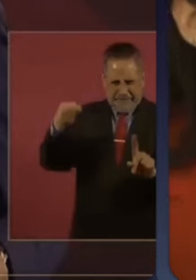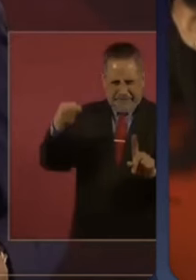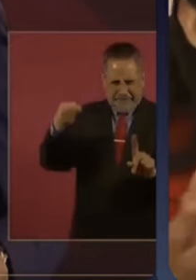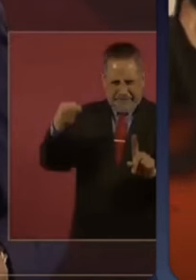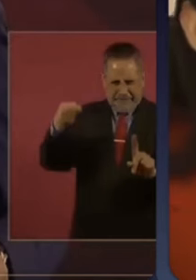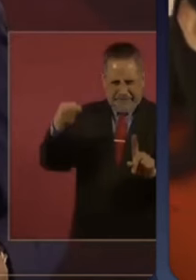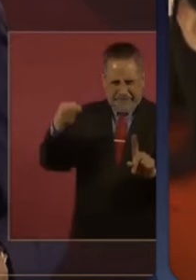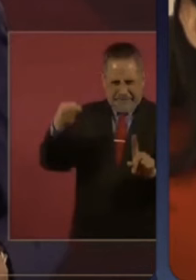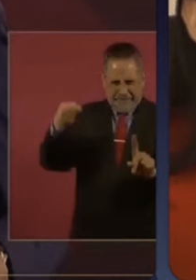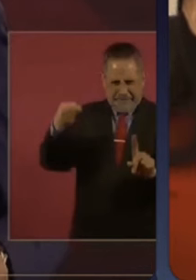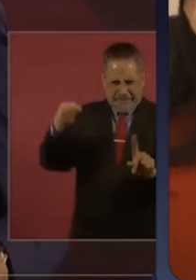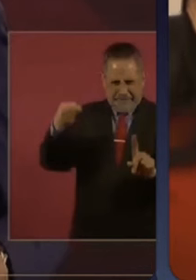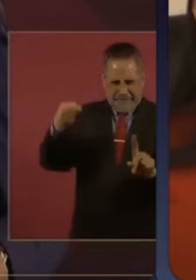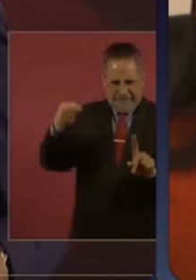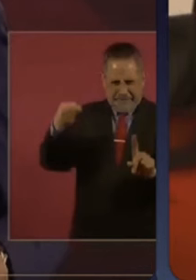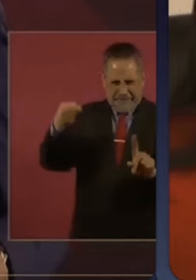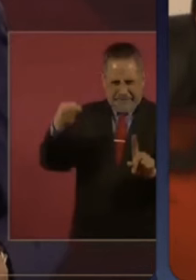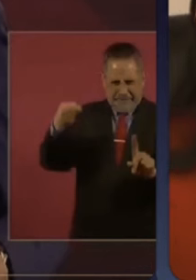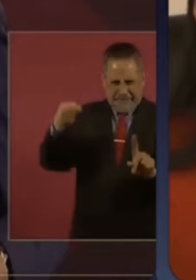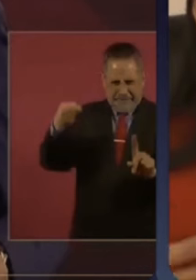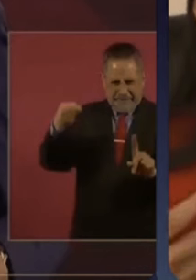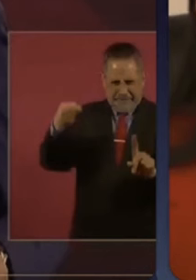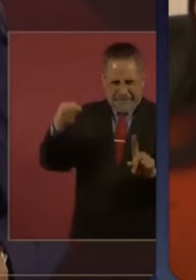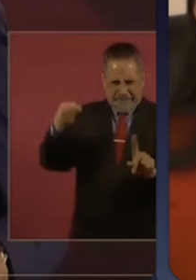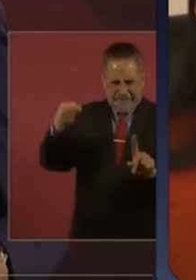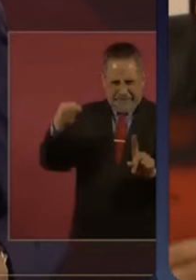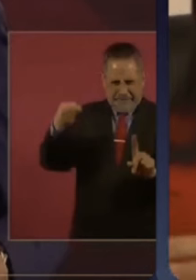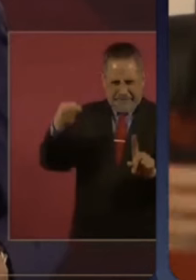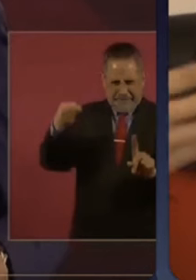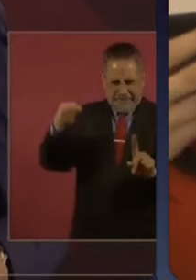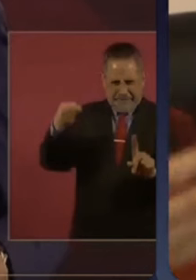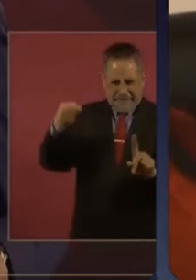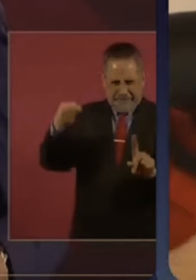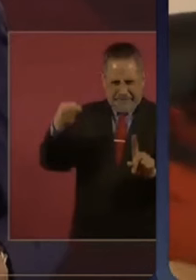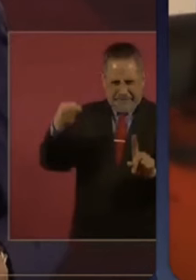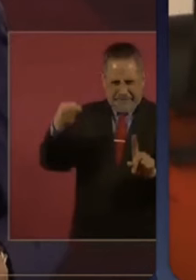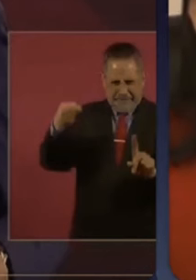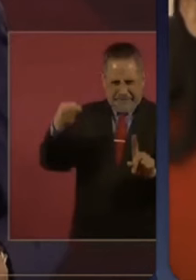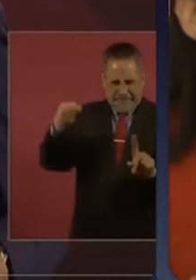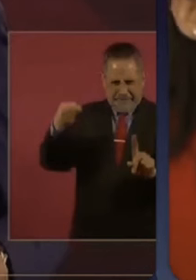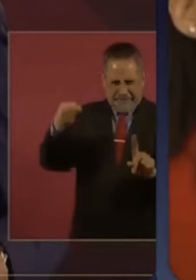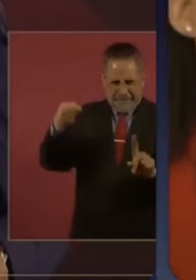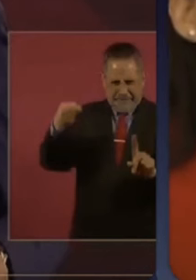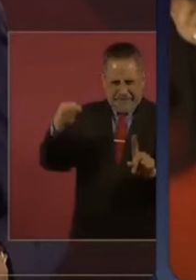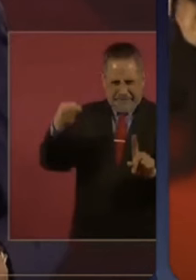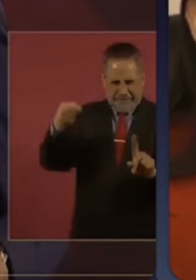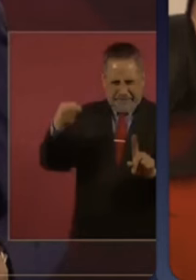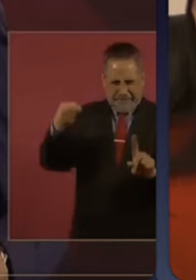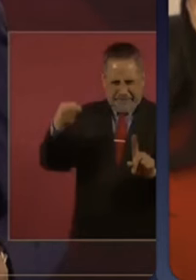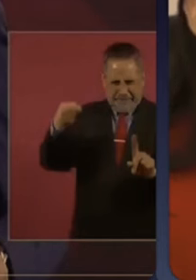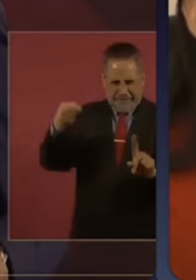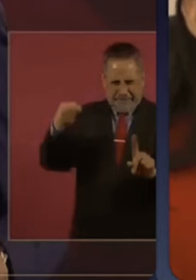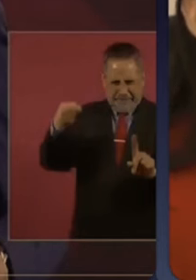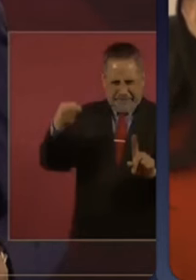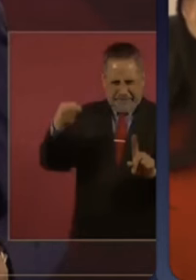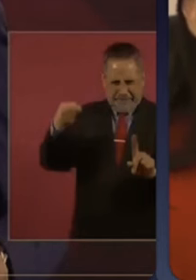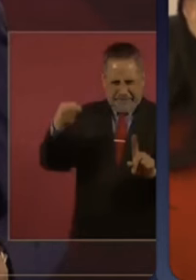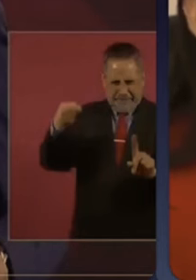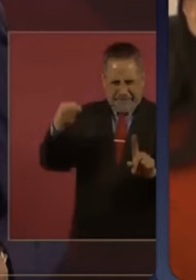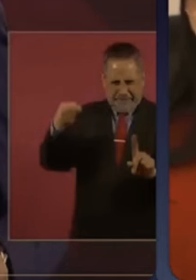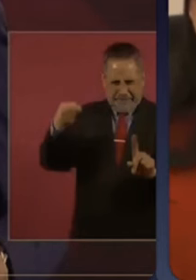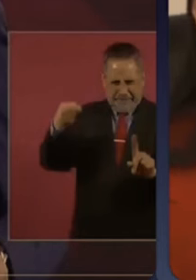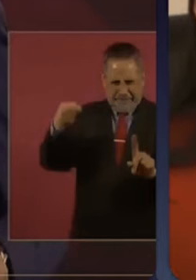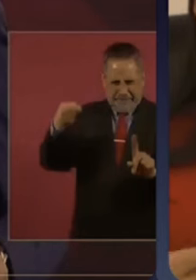o su co-conductora, pues que cuenten hasta 10, lean bien antes de andar diciendo mentiras en redes